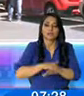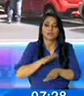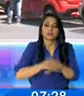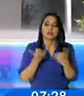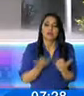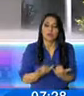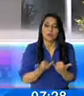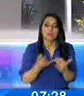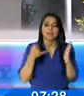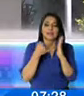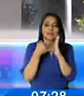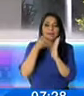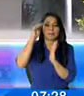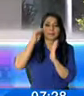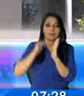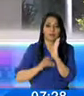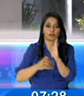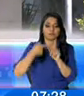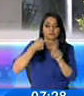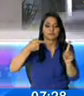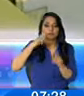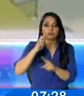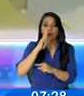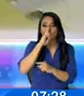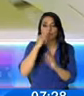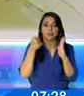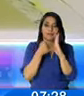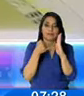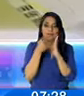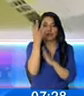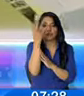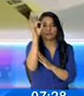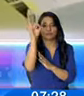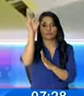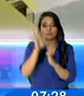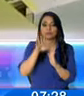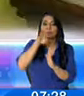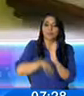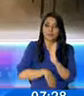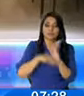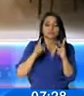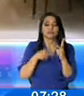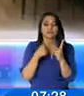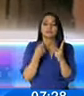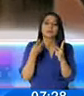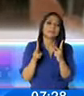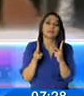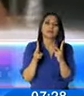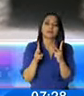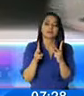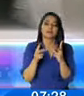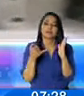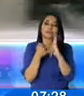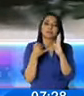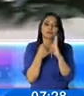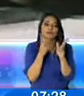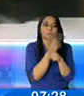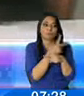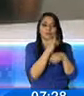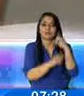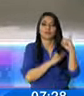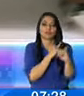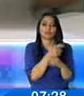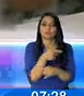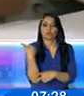reducción del IVA recordemos que desde junio bajó del 14 al 12 por y tampoco contaremos con las salvaguardias Así que